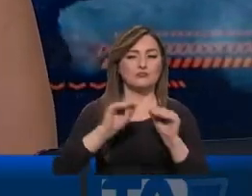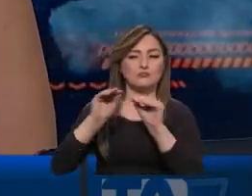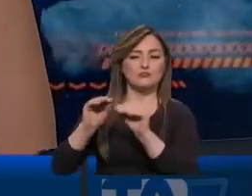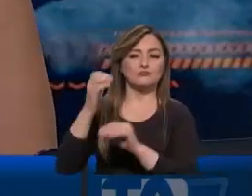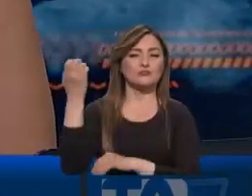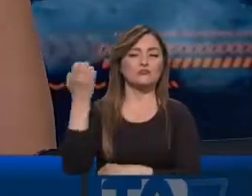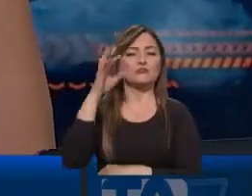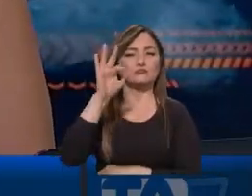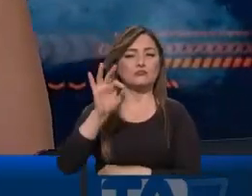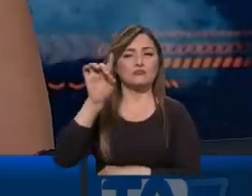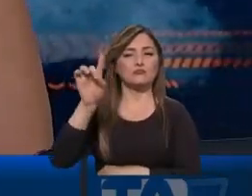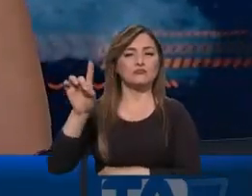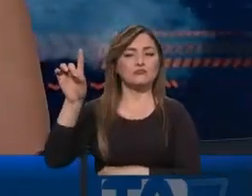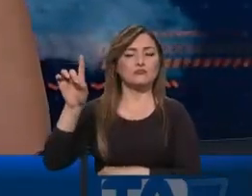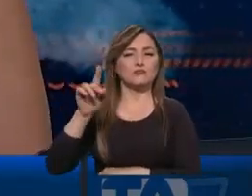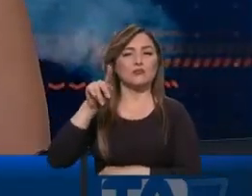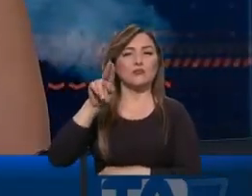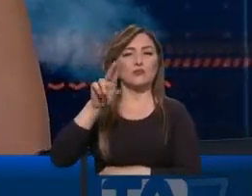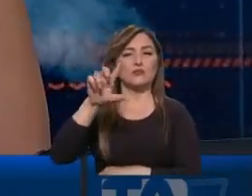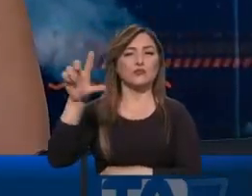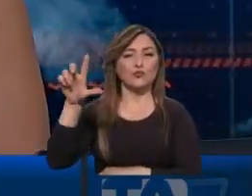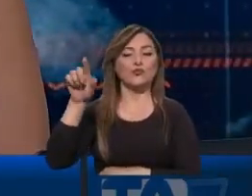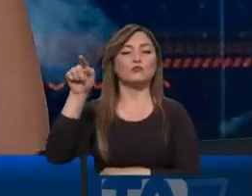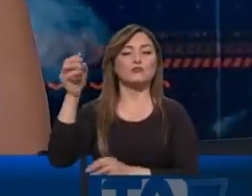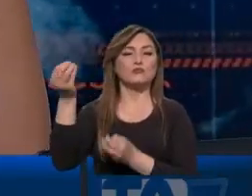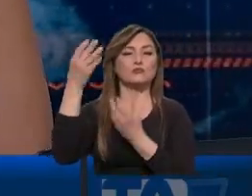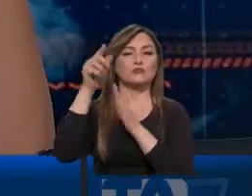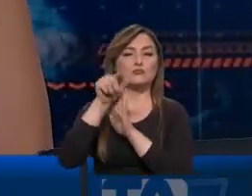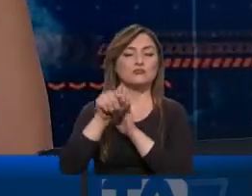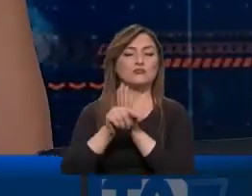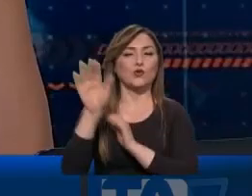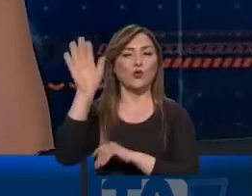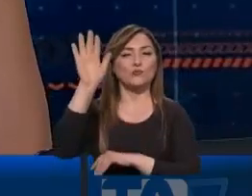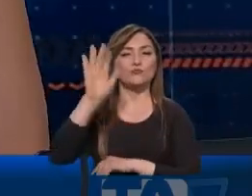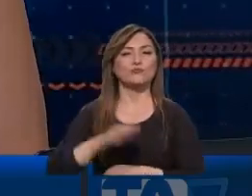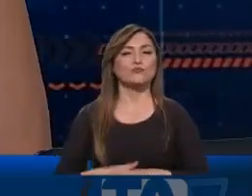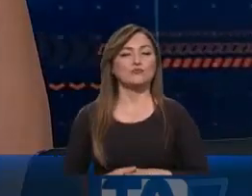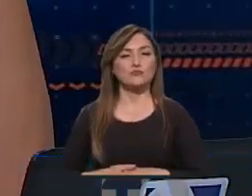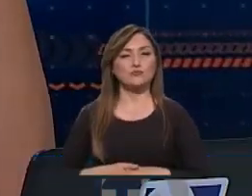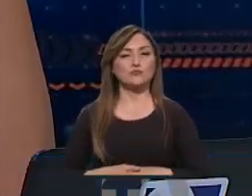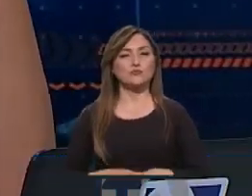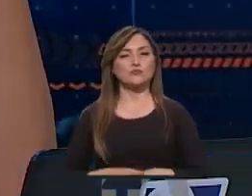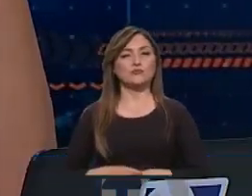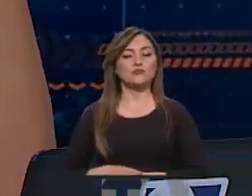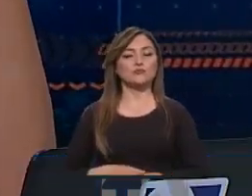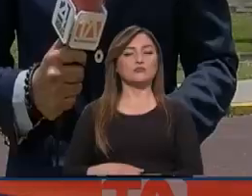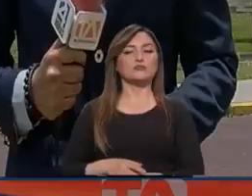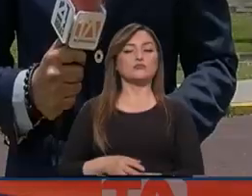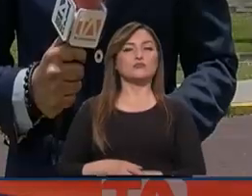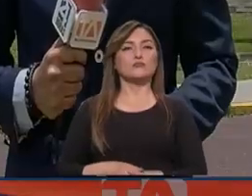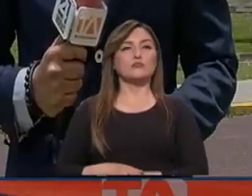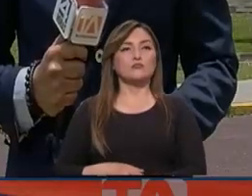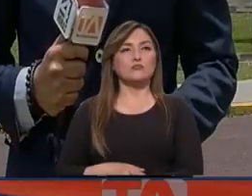al EQ911, donde está Paul Cuello, quien nos tiene los detalles. Hola, Paul. Adelante.